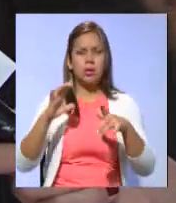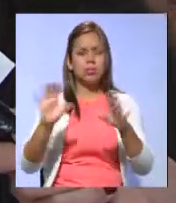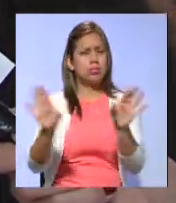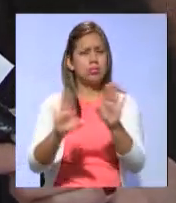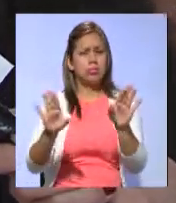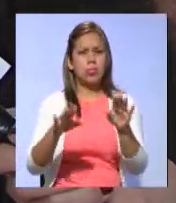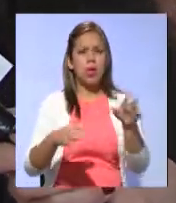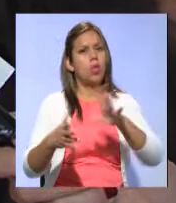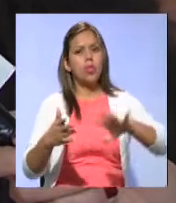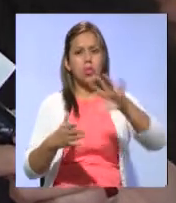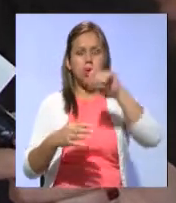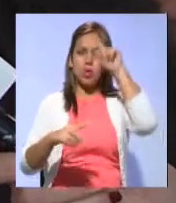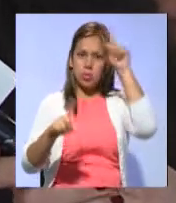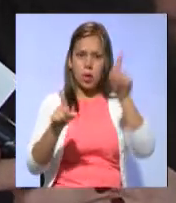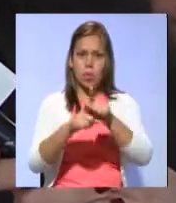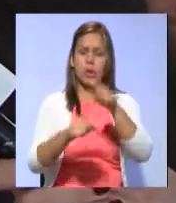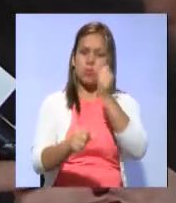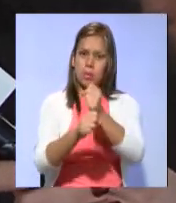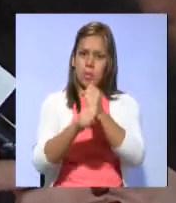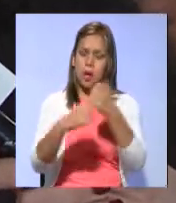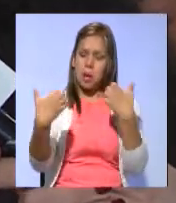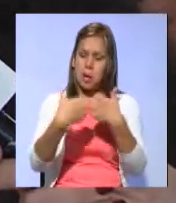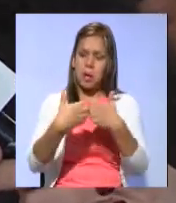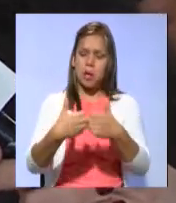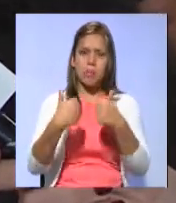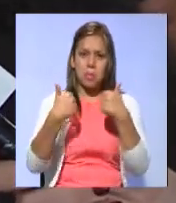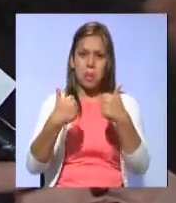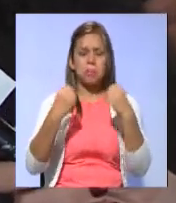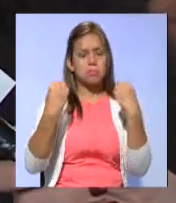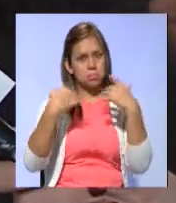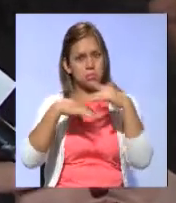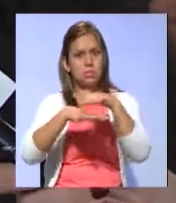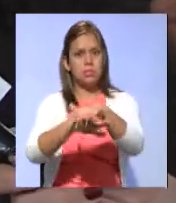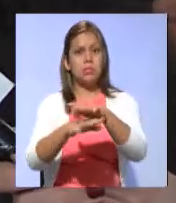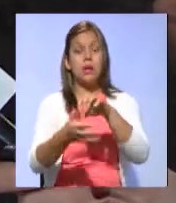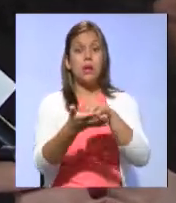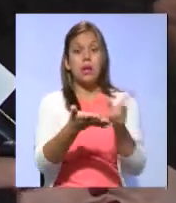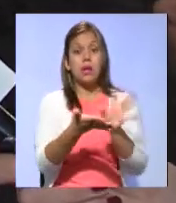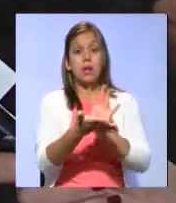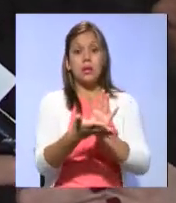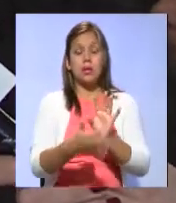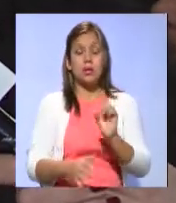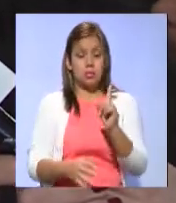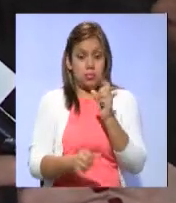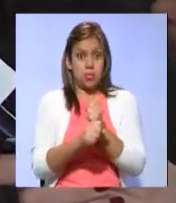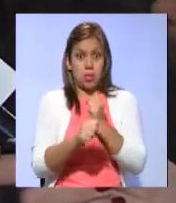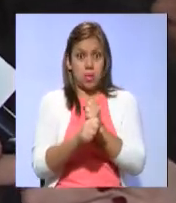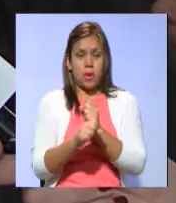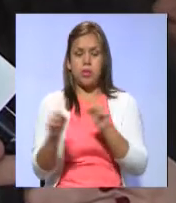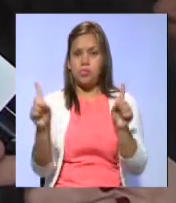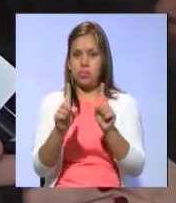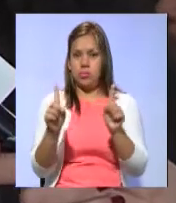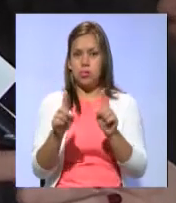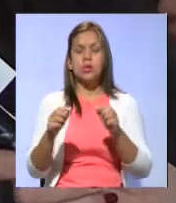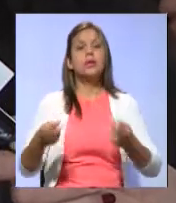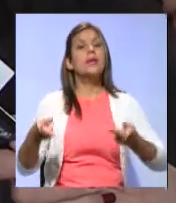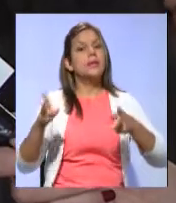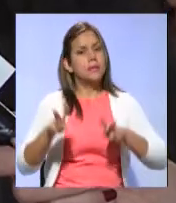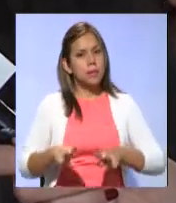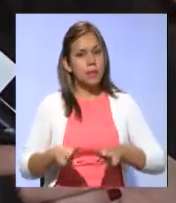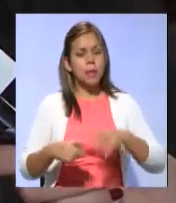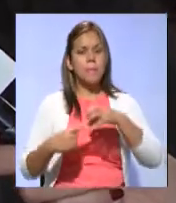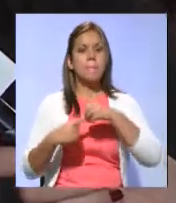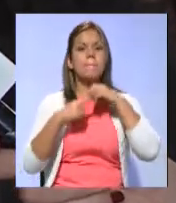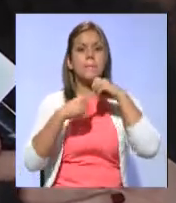estas organizaciones. Este trabajo no va a ser de la Asamblea Nacional únicamente, principalmente de los